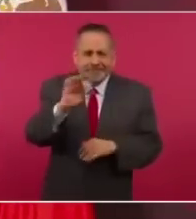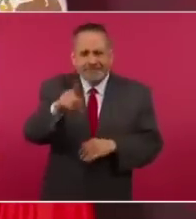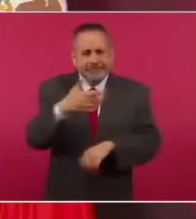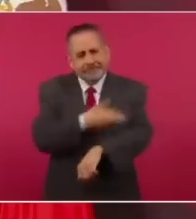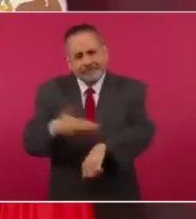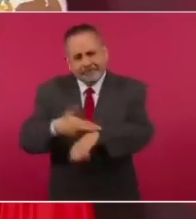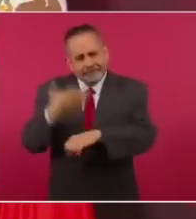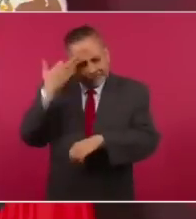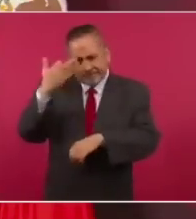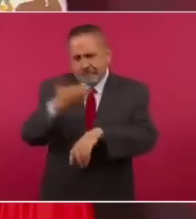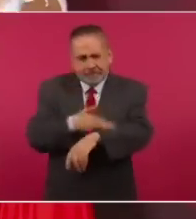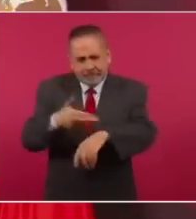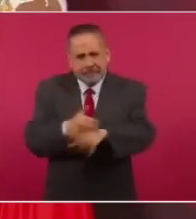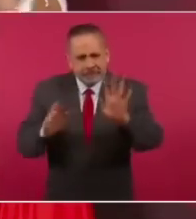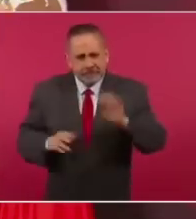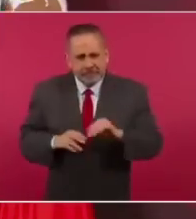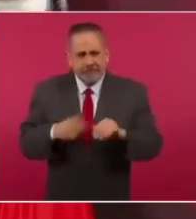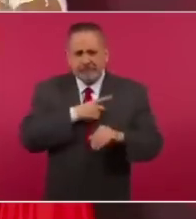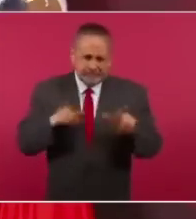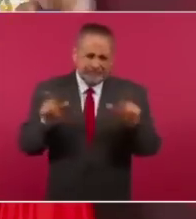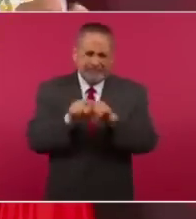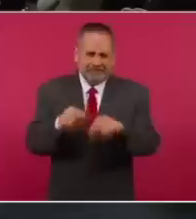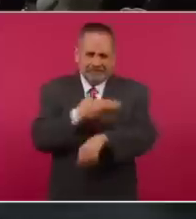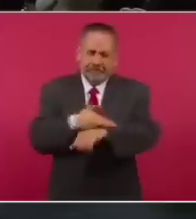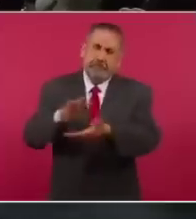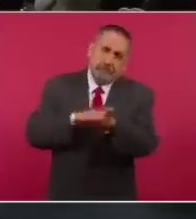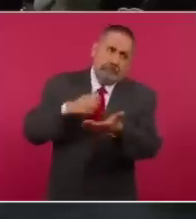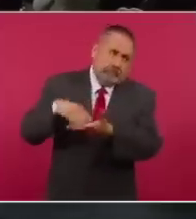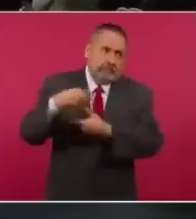De hecho, hay que simplificarlo porque es engorroso.